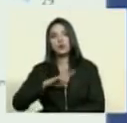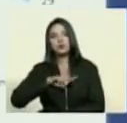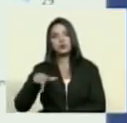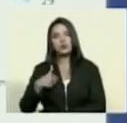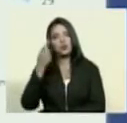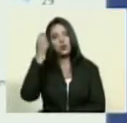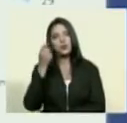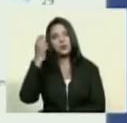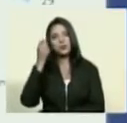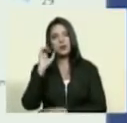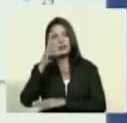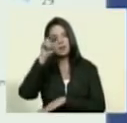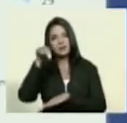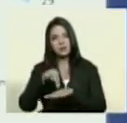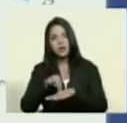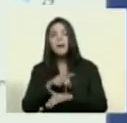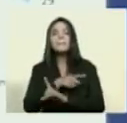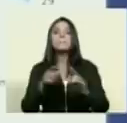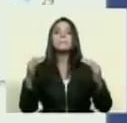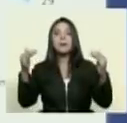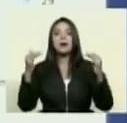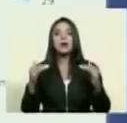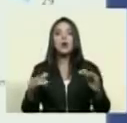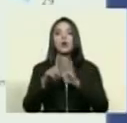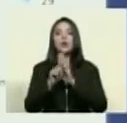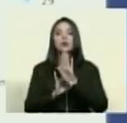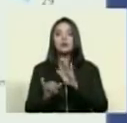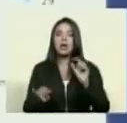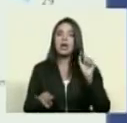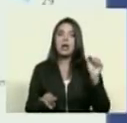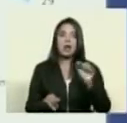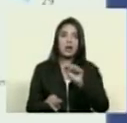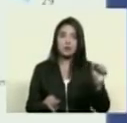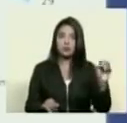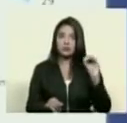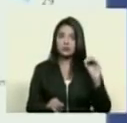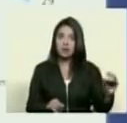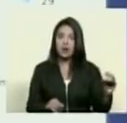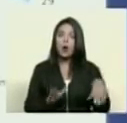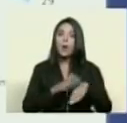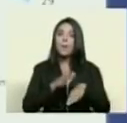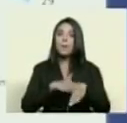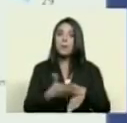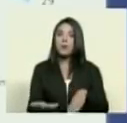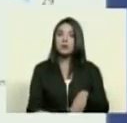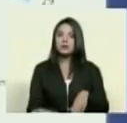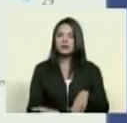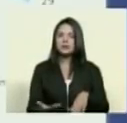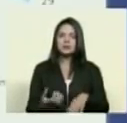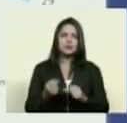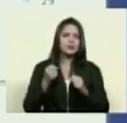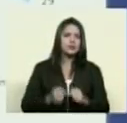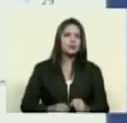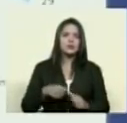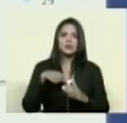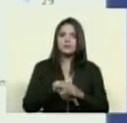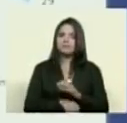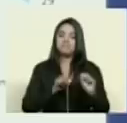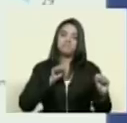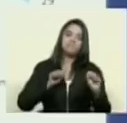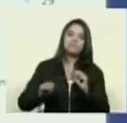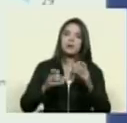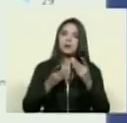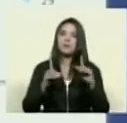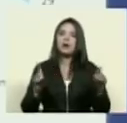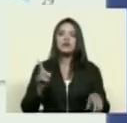parlamentaria. En la Asamblea Nacional Constituyente ellos sacaron 0%. Porque tienen una compulsión profundamente antidemocrática